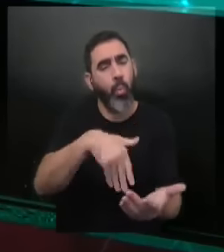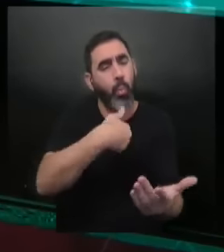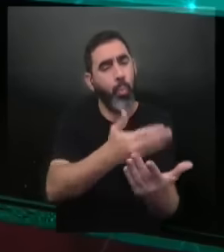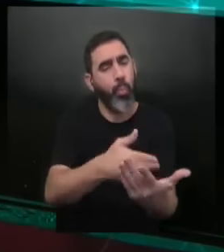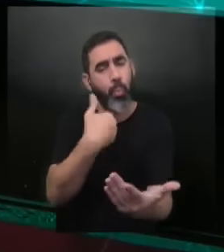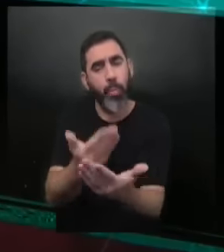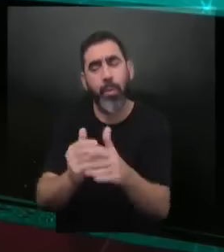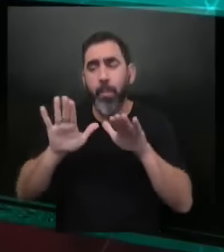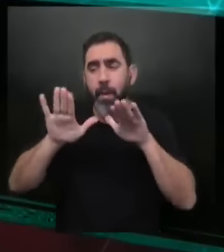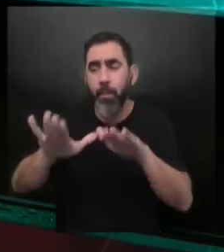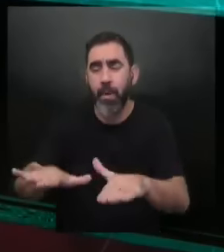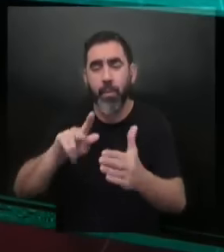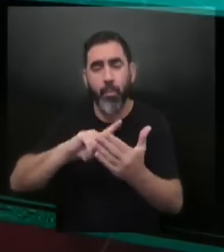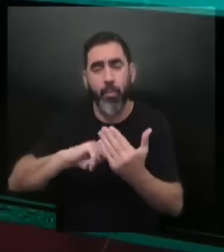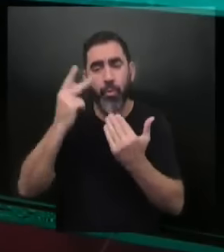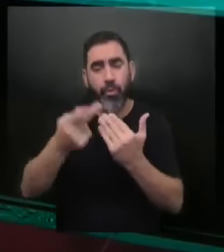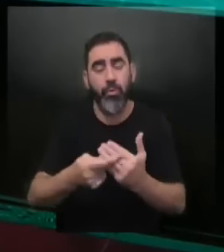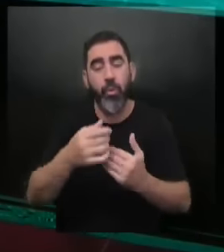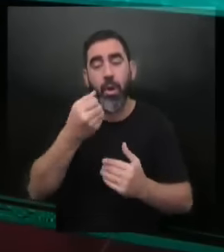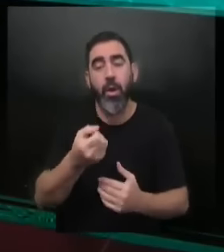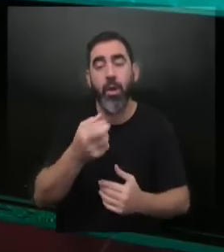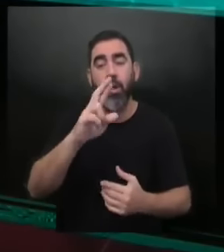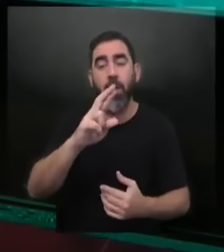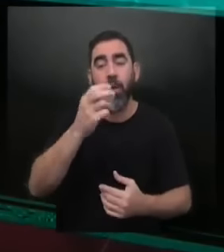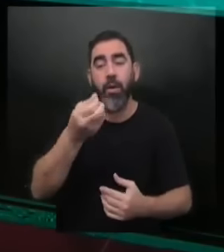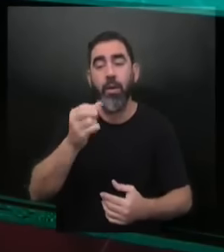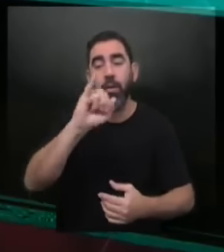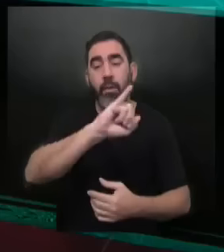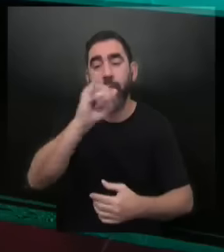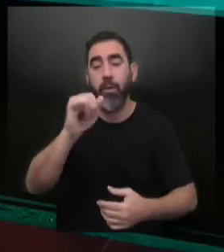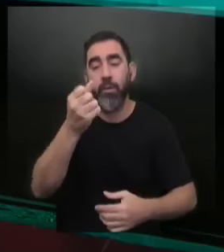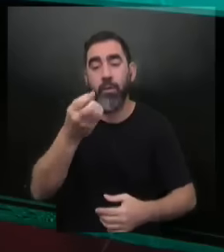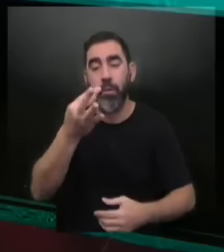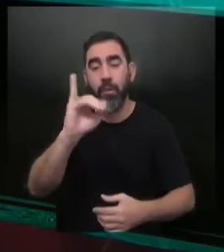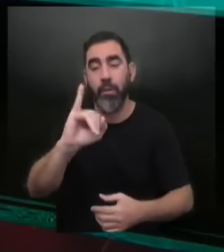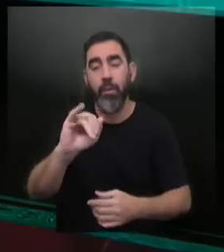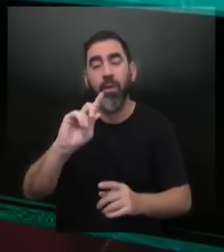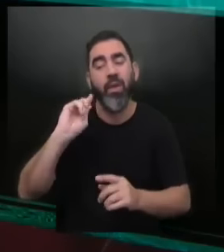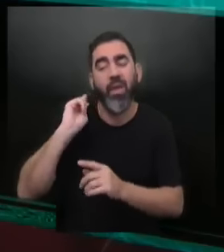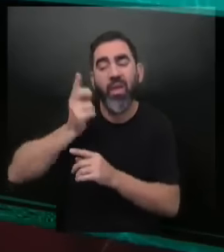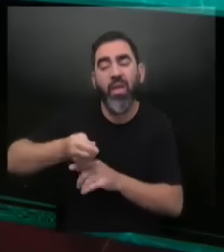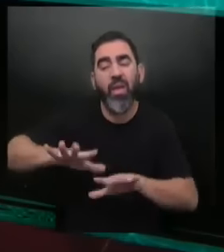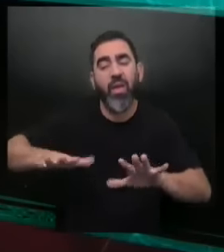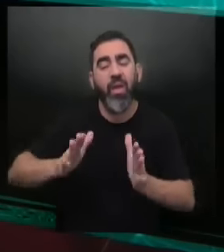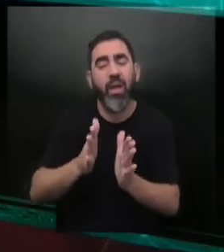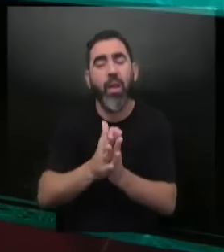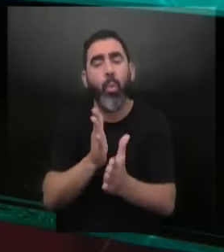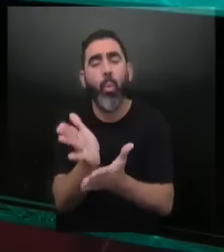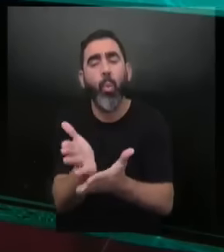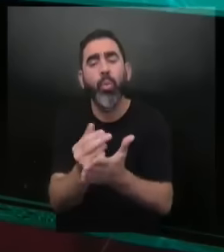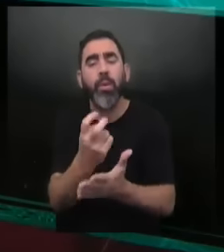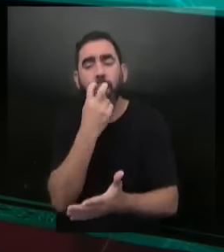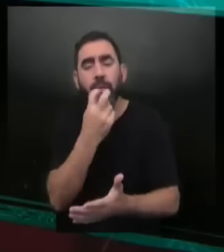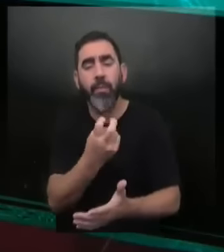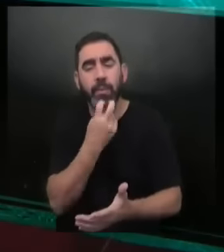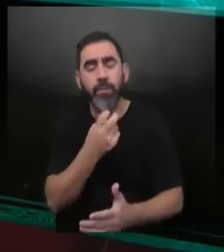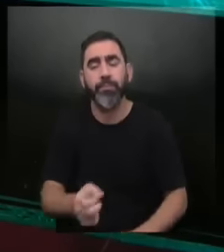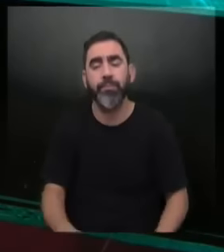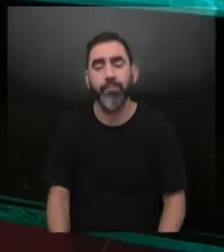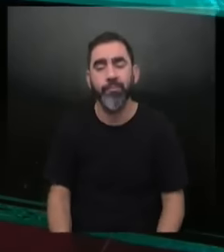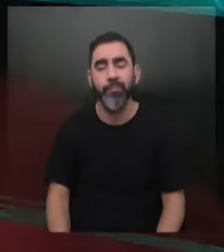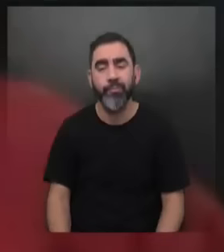frenar el proyecto arazatí En qué consistieron y cuál fue la resolución de la junta departamental Bueno en realidad